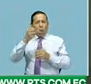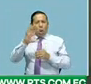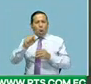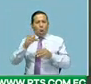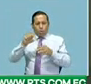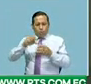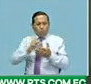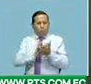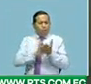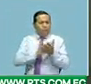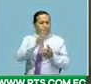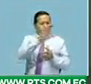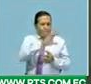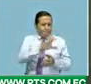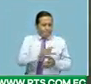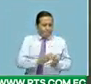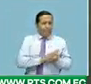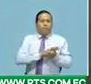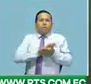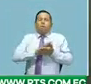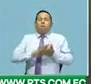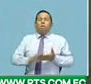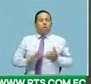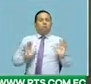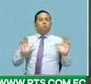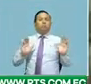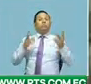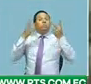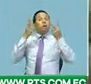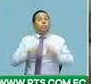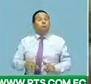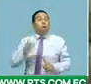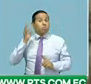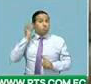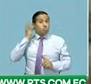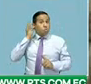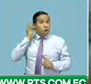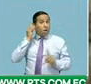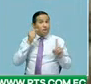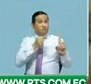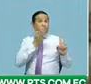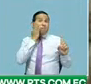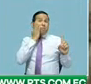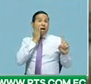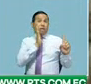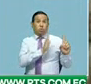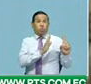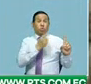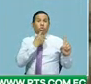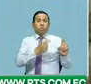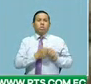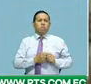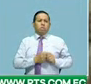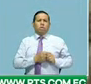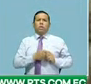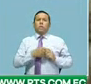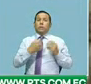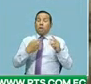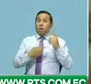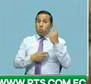además de ellos hay otras tres personas incluidas una madre de uno de los jóvenes implicados en este macabro caso quienes fueron declarados inocentes